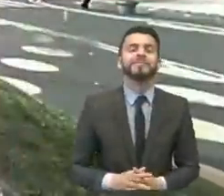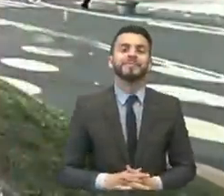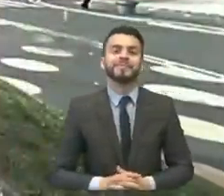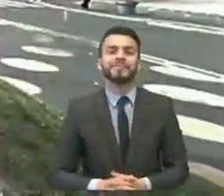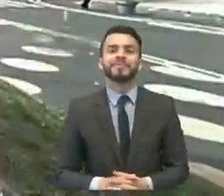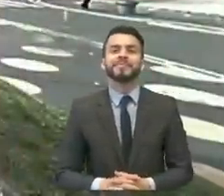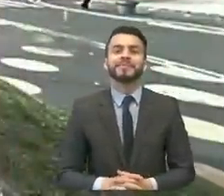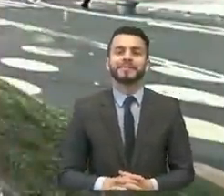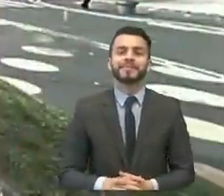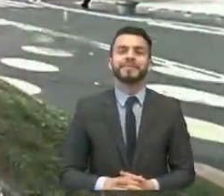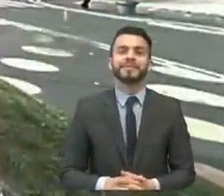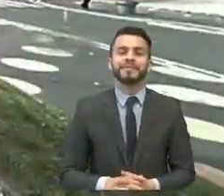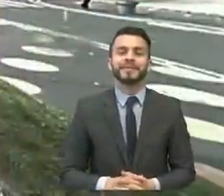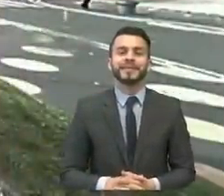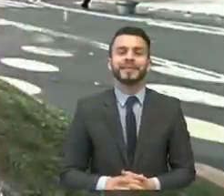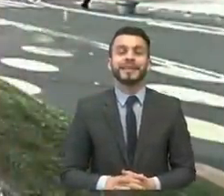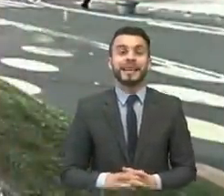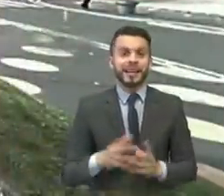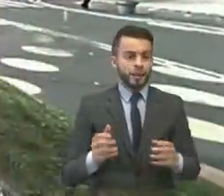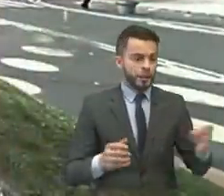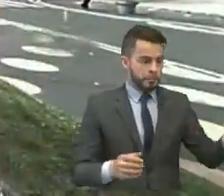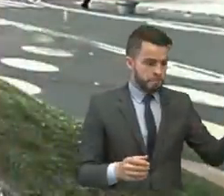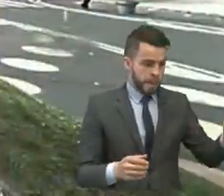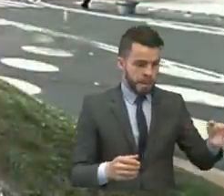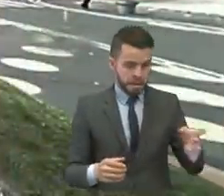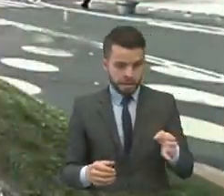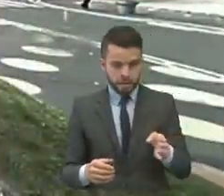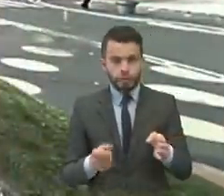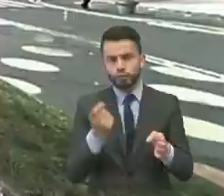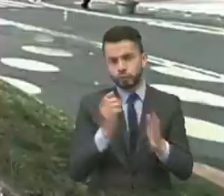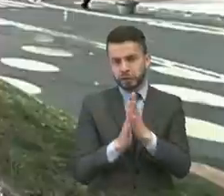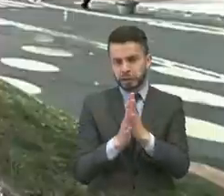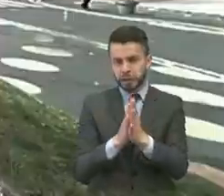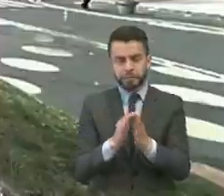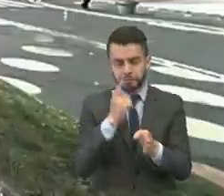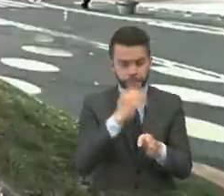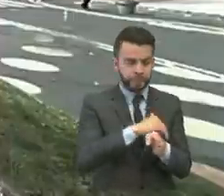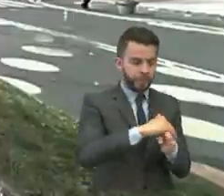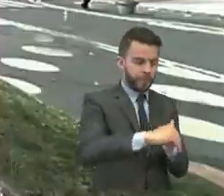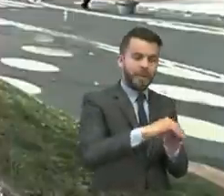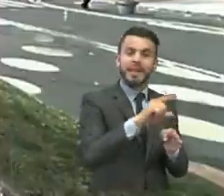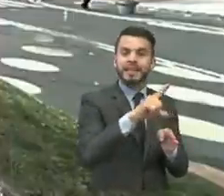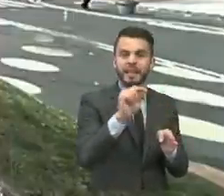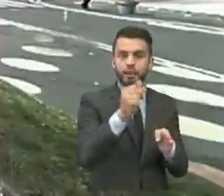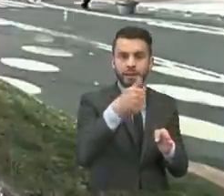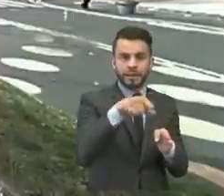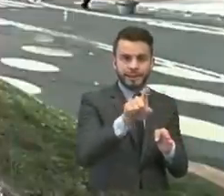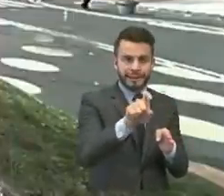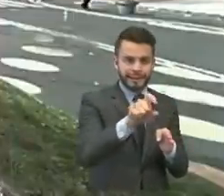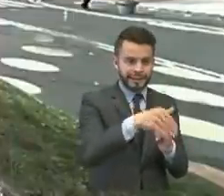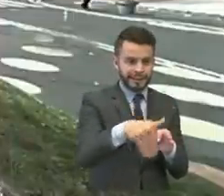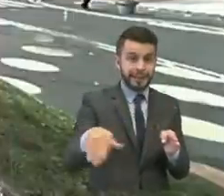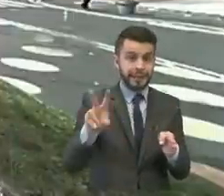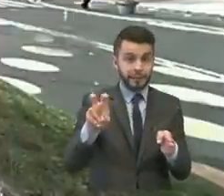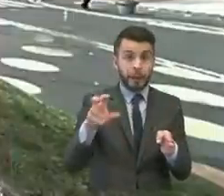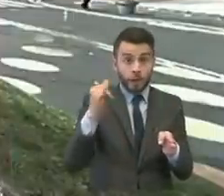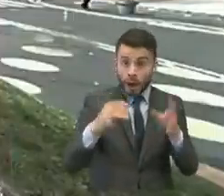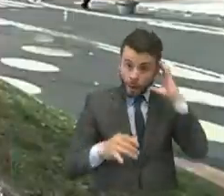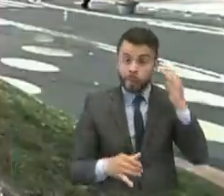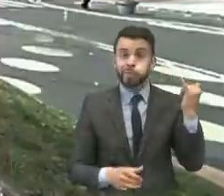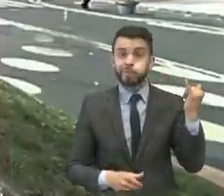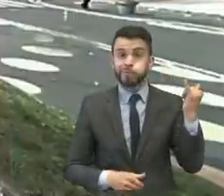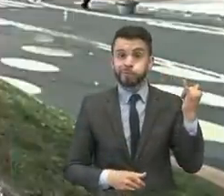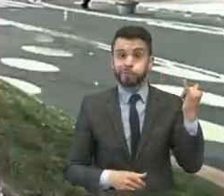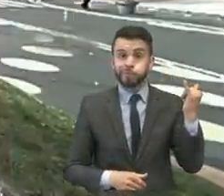Ahora, vengámonos un poquito más hacia el centro. En la 116. Esta es la 116 hoy.